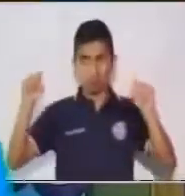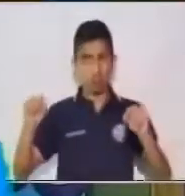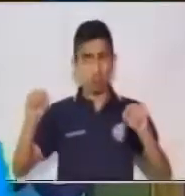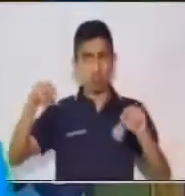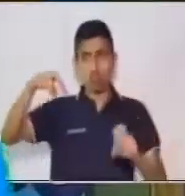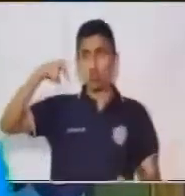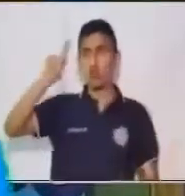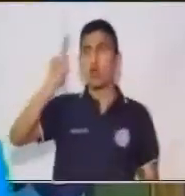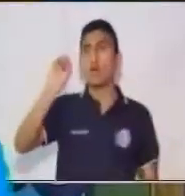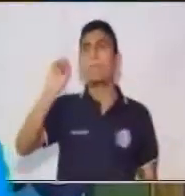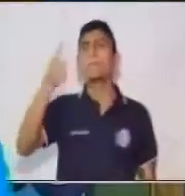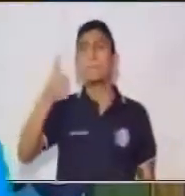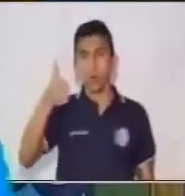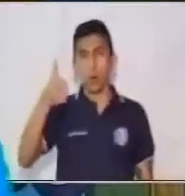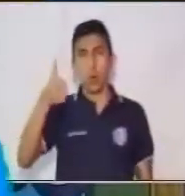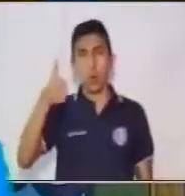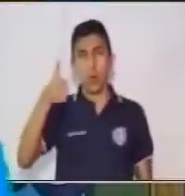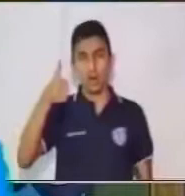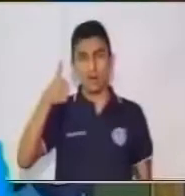llama